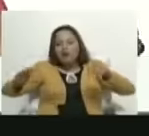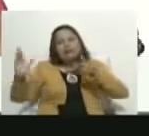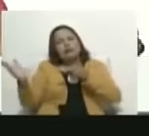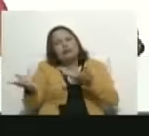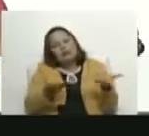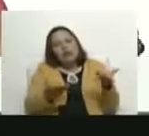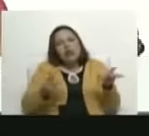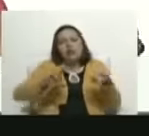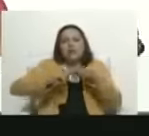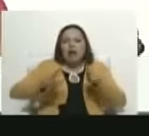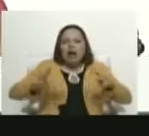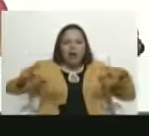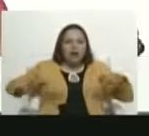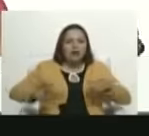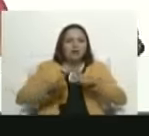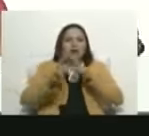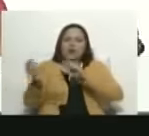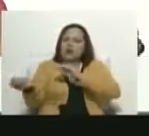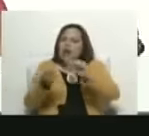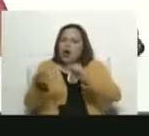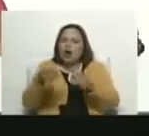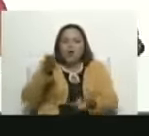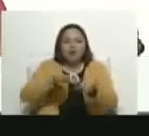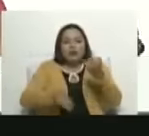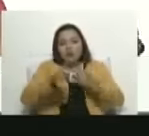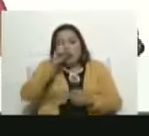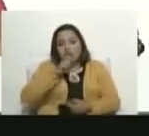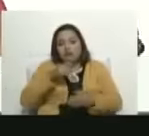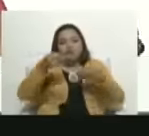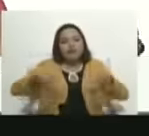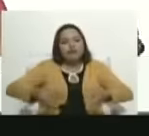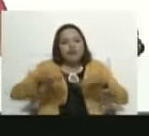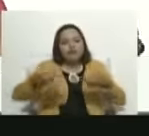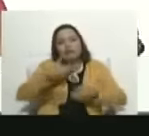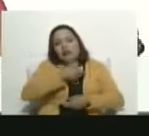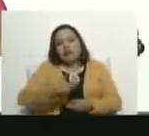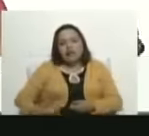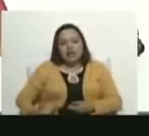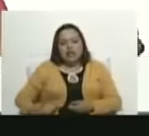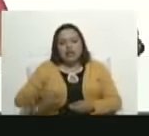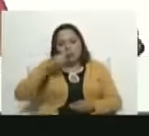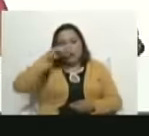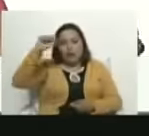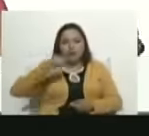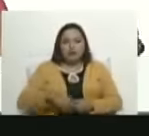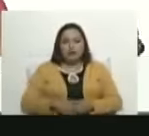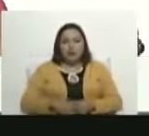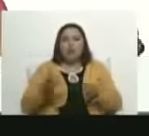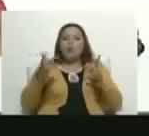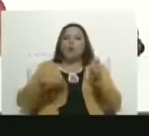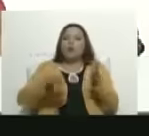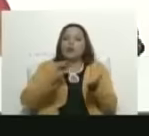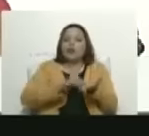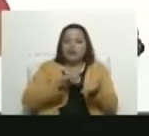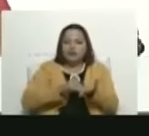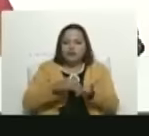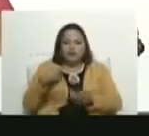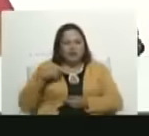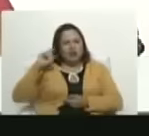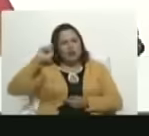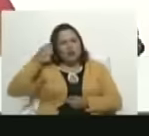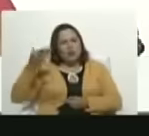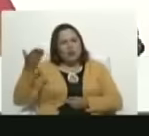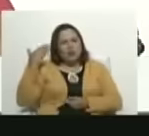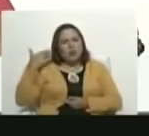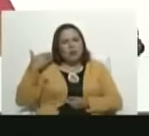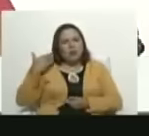reencuentro, en los últimos años ha sido el presidente Nicolás Maduro. ¿Cuántos intentos? Mire, yo recuerdo que una